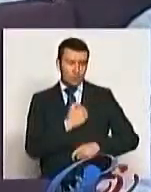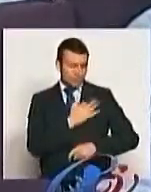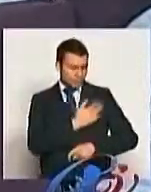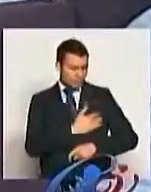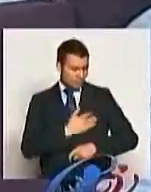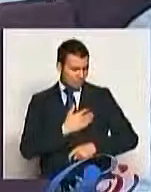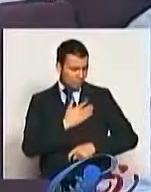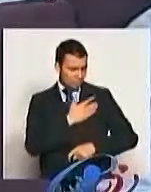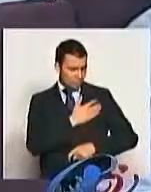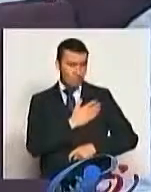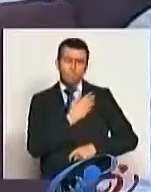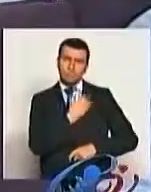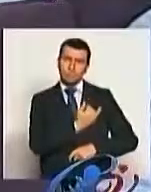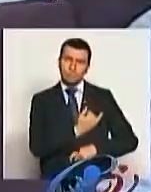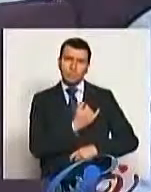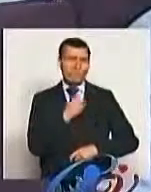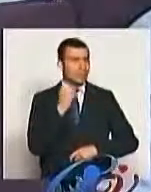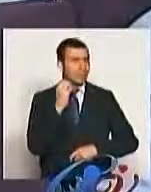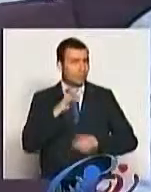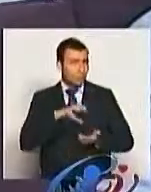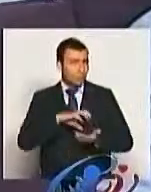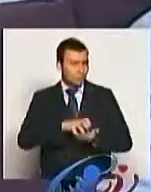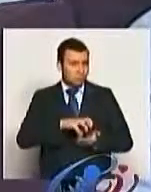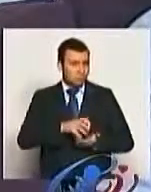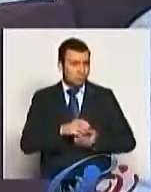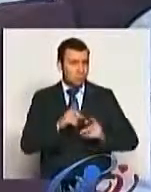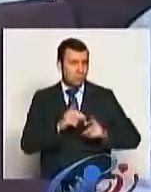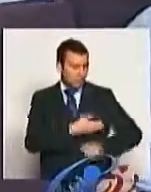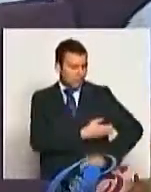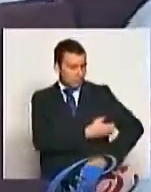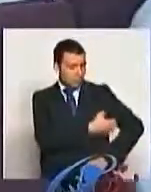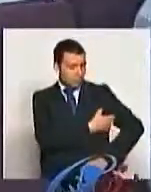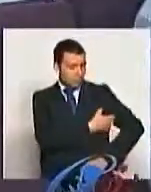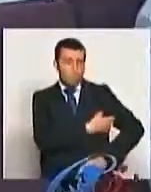de naranja, adherido a planos profundos con ganglios axilares.